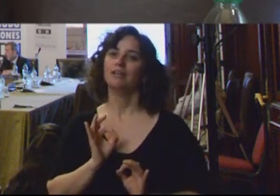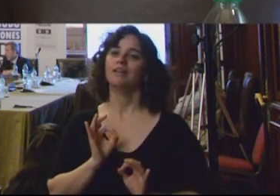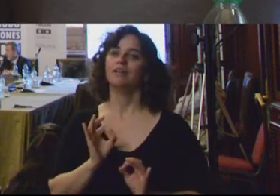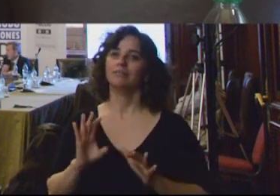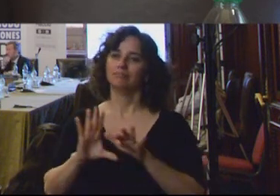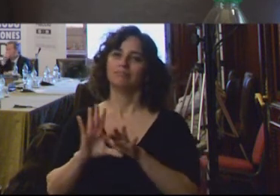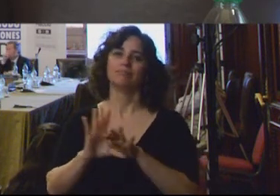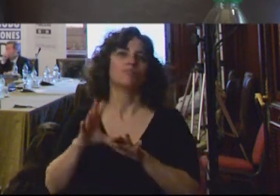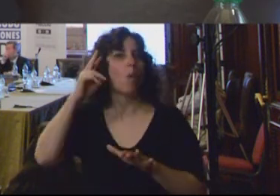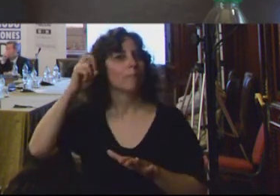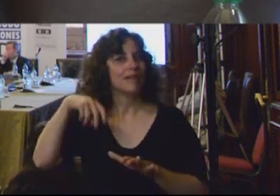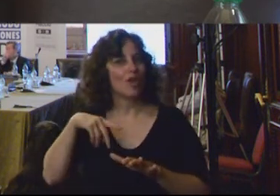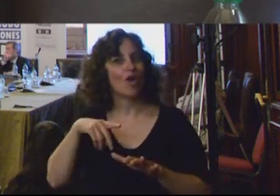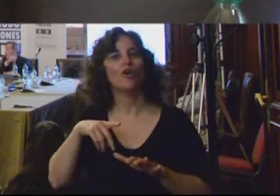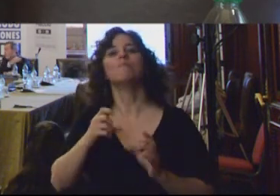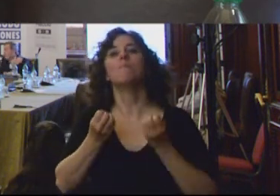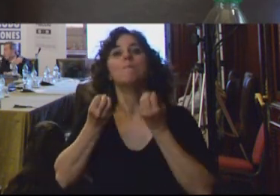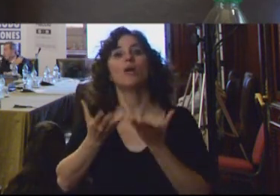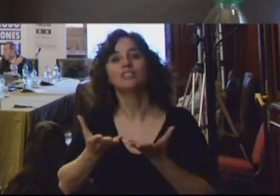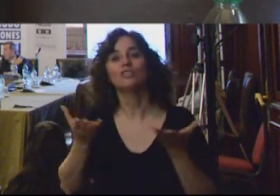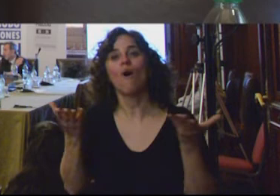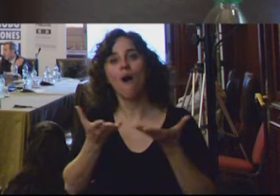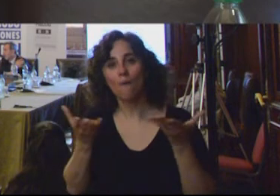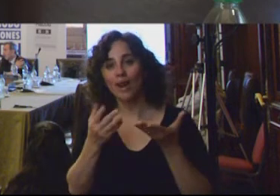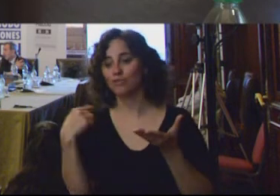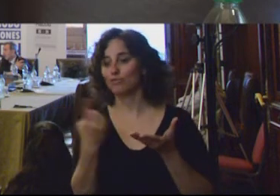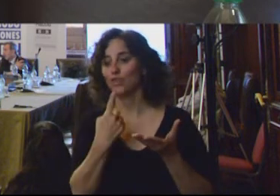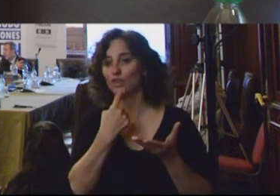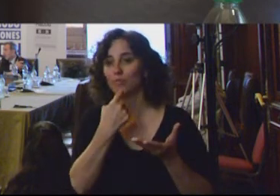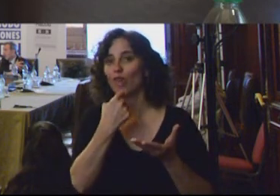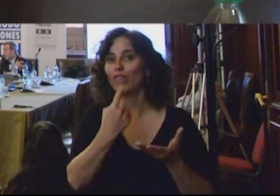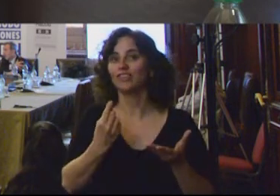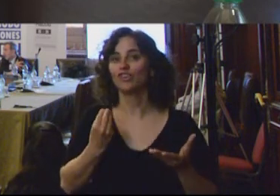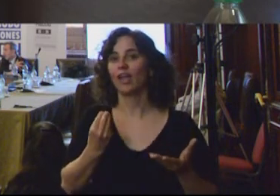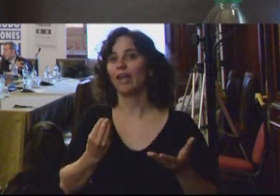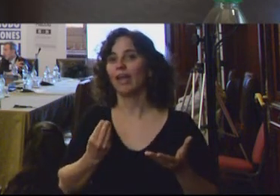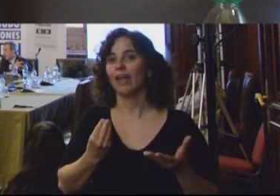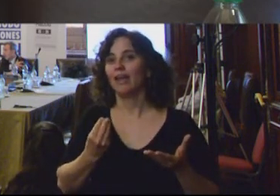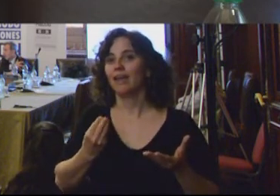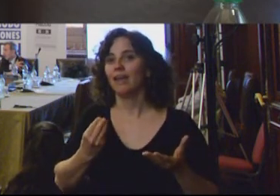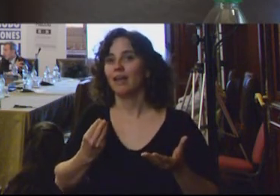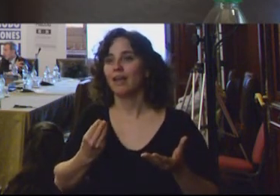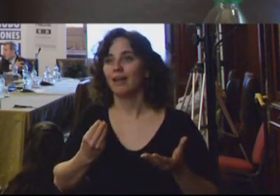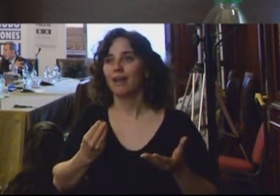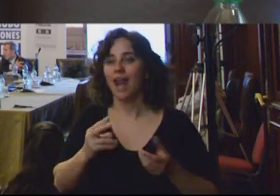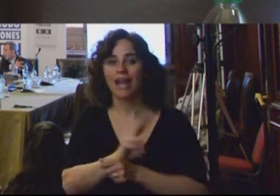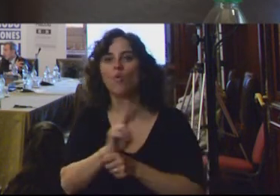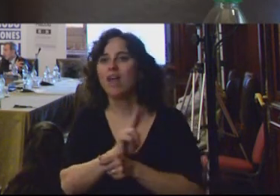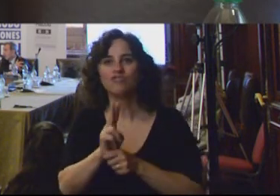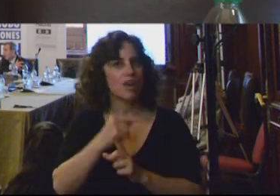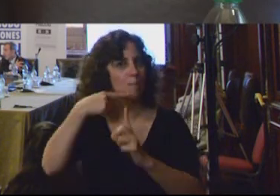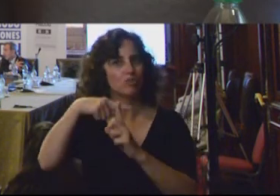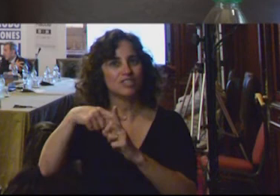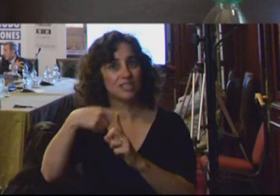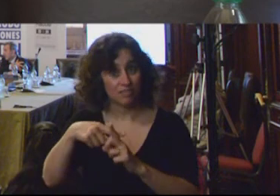Nosotros, por eso hemos señalado que la regulación es positiva, o